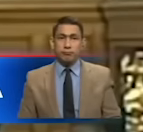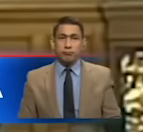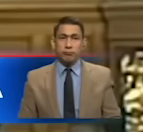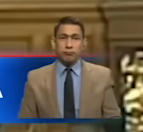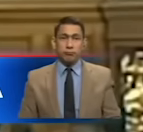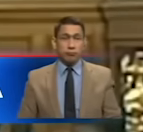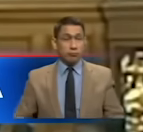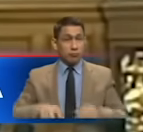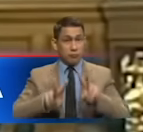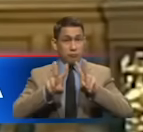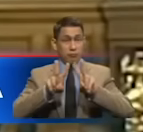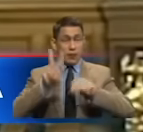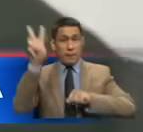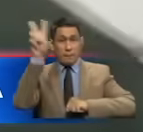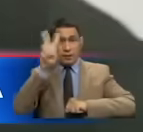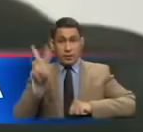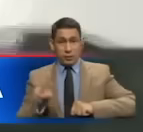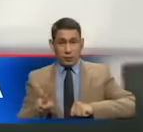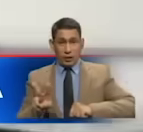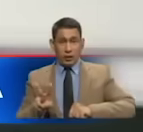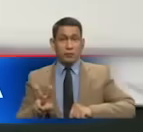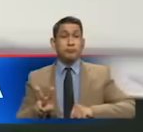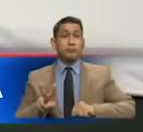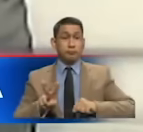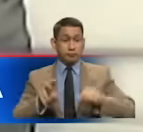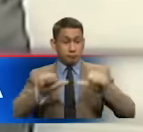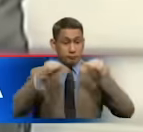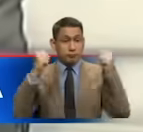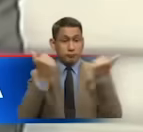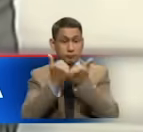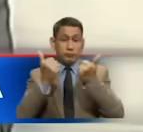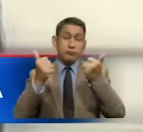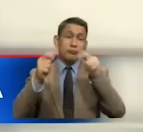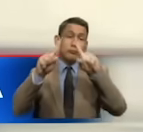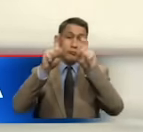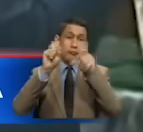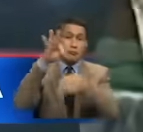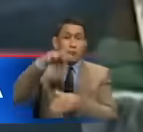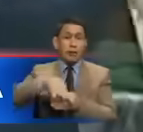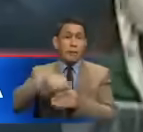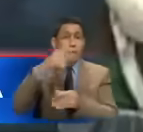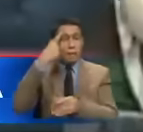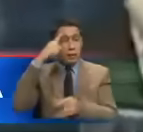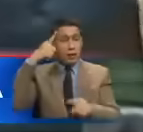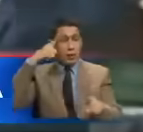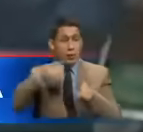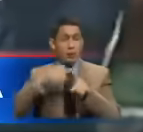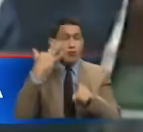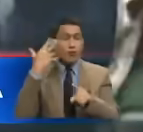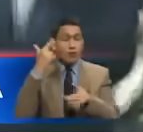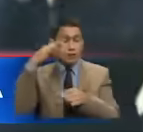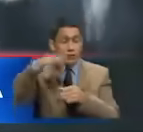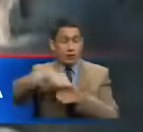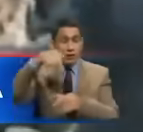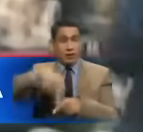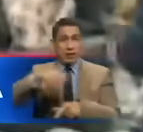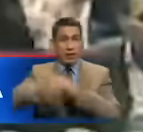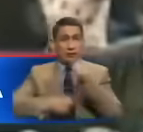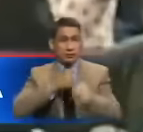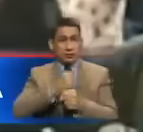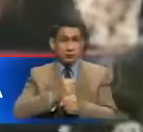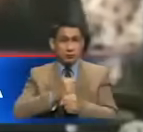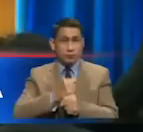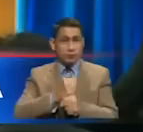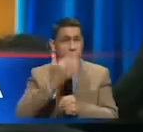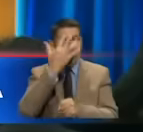de Venezuela convocó una consulta para proponer una fecha para las elecciones presidenciales de este año, en medio de la reimposición